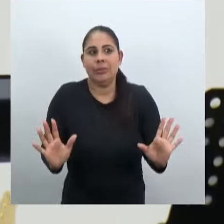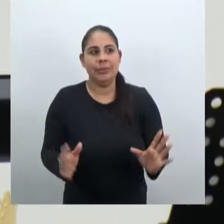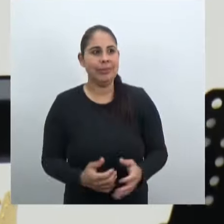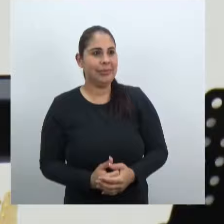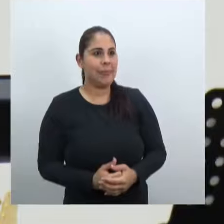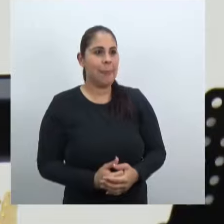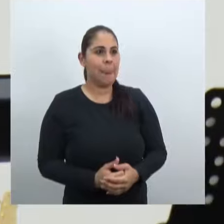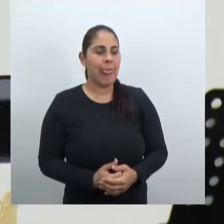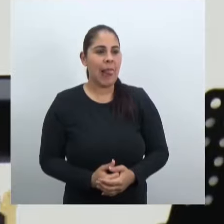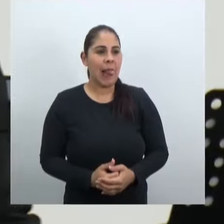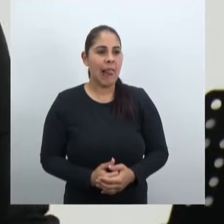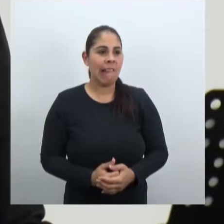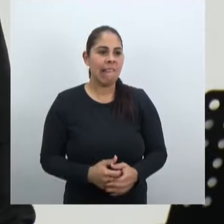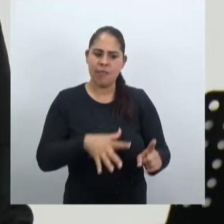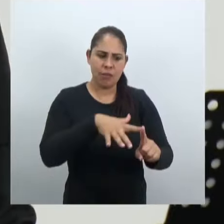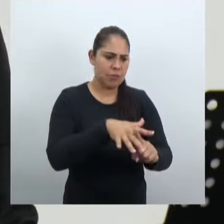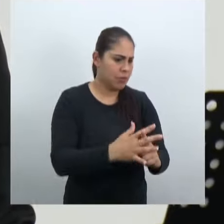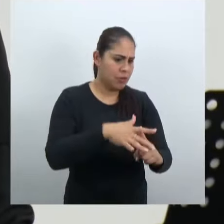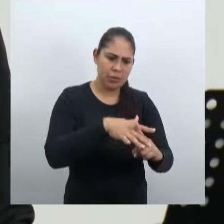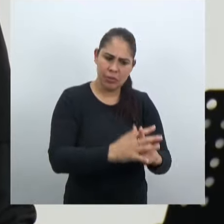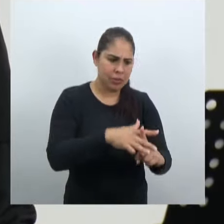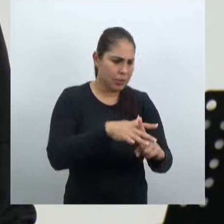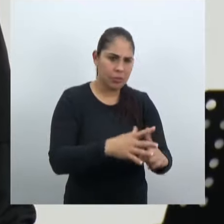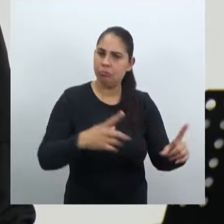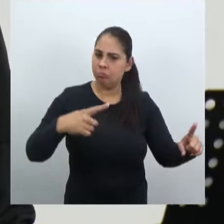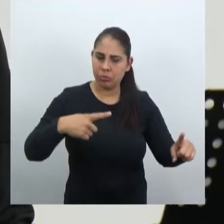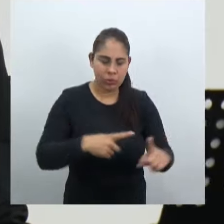Ok. Pase lo que pase,